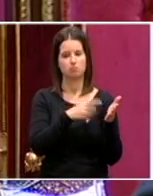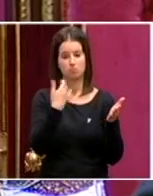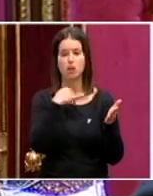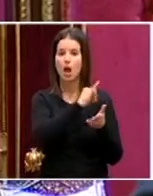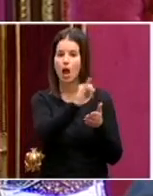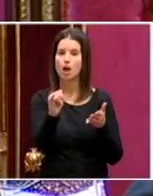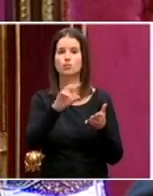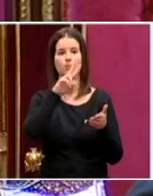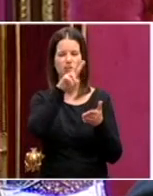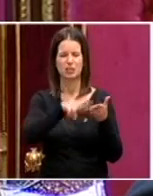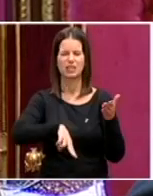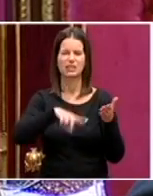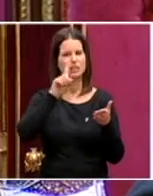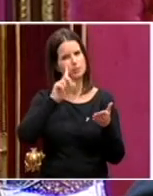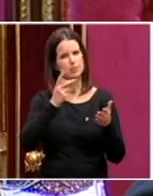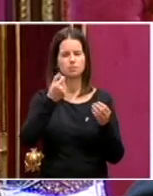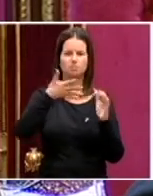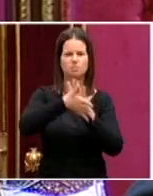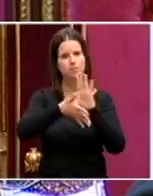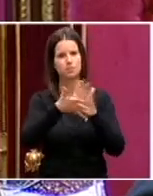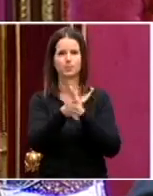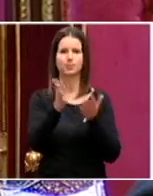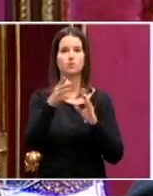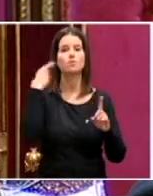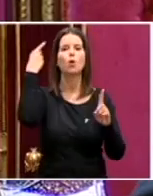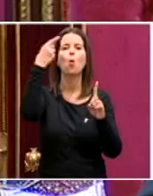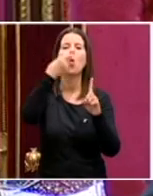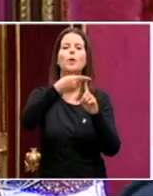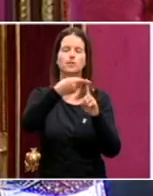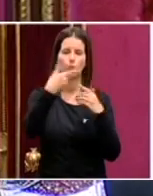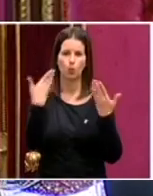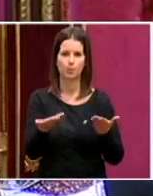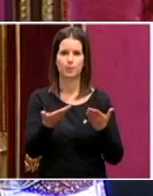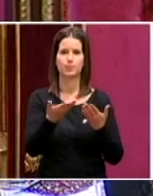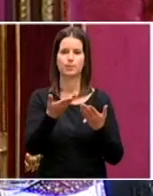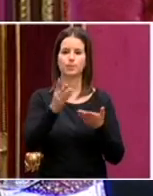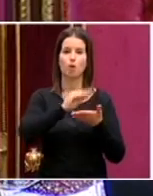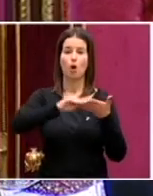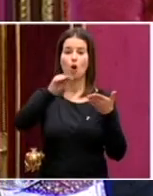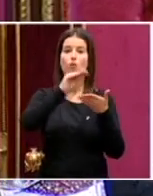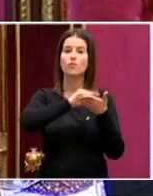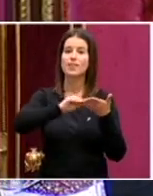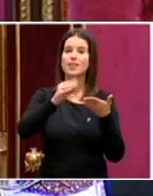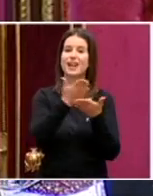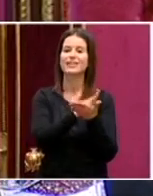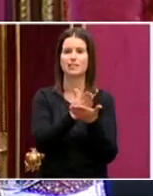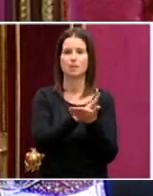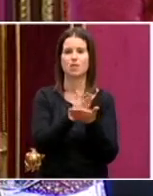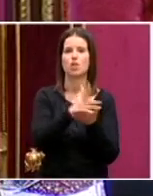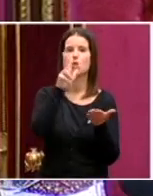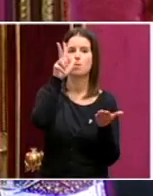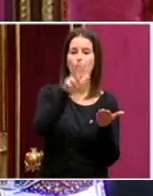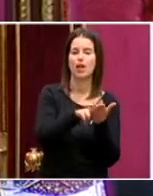Y me parece que no me he explicado bien. De lo que se trata es de lo siguiente. La Oficina de Intermediación Hipotecaria